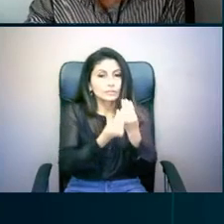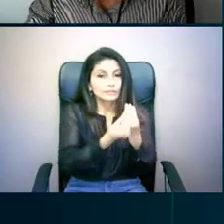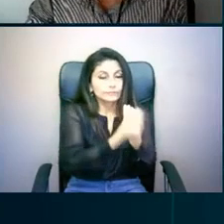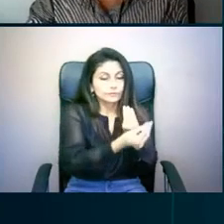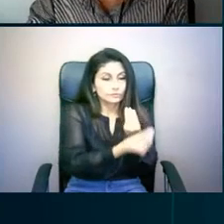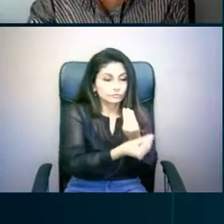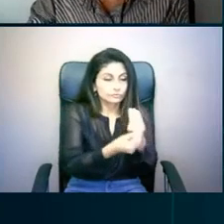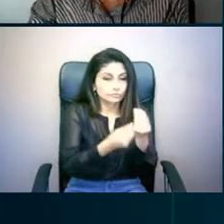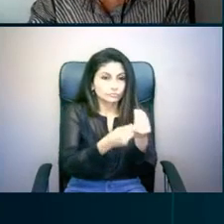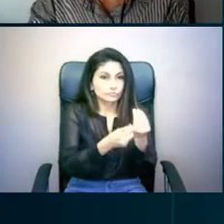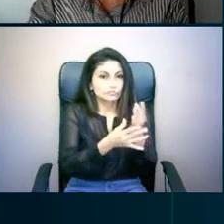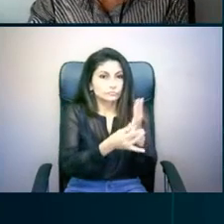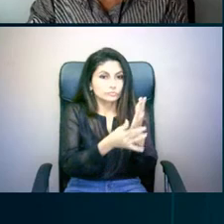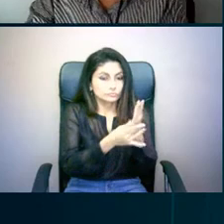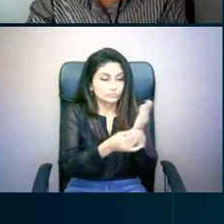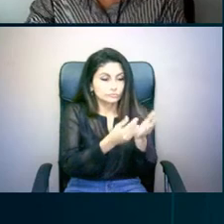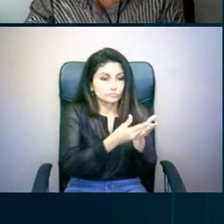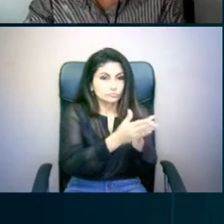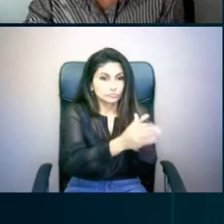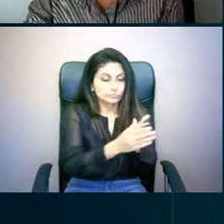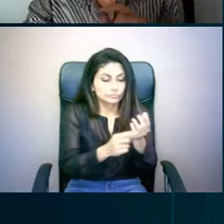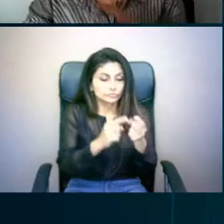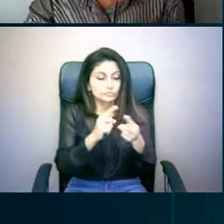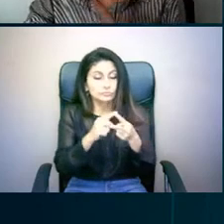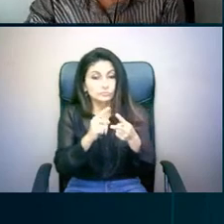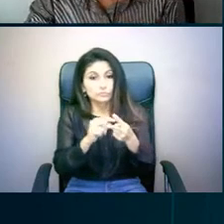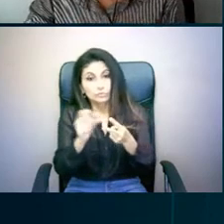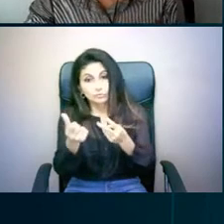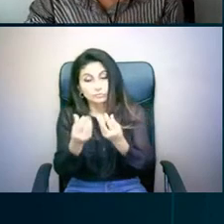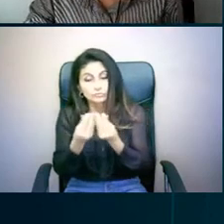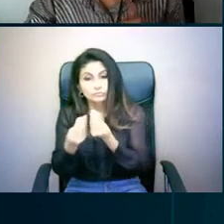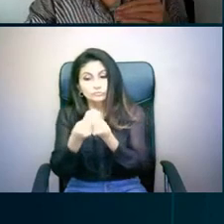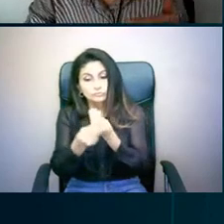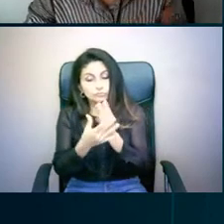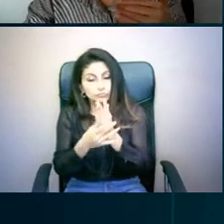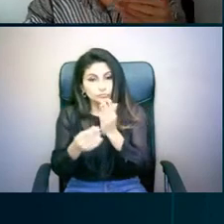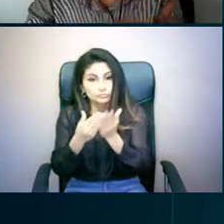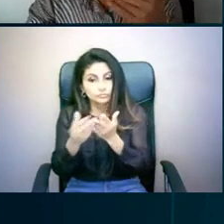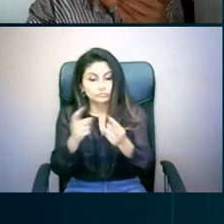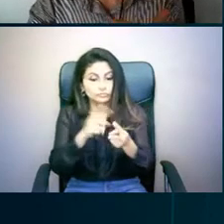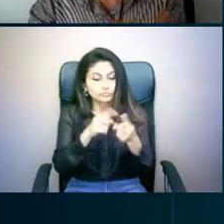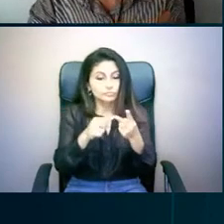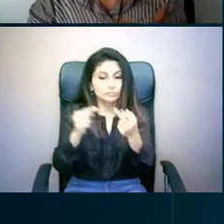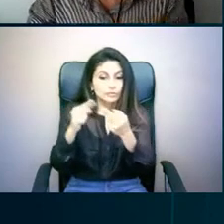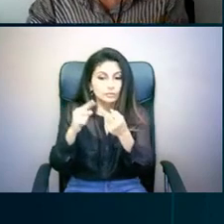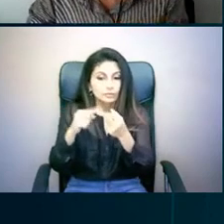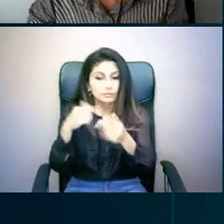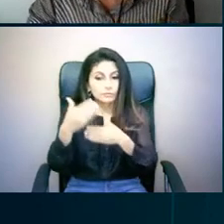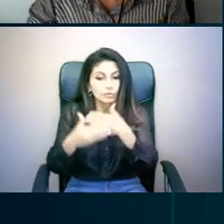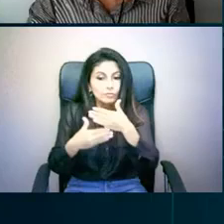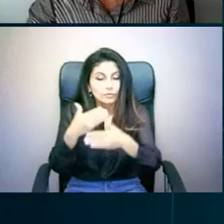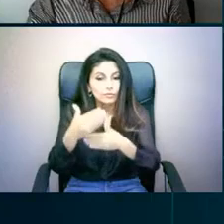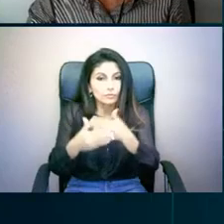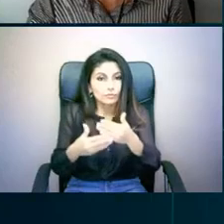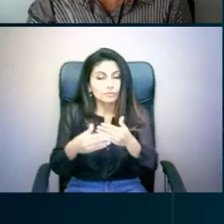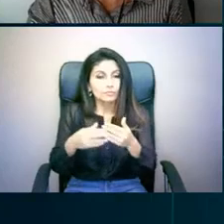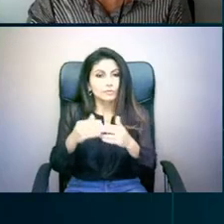extraídos, se puede observar que el segundo, que pasó por un proceso paulatino de aumento de concentración de